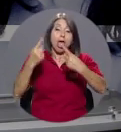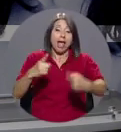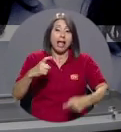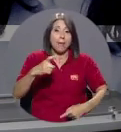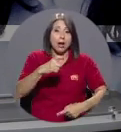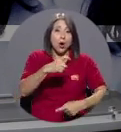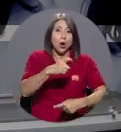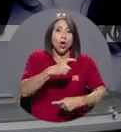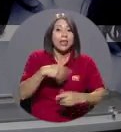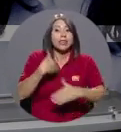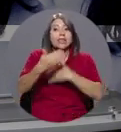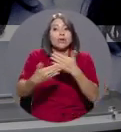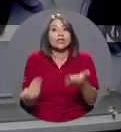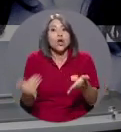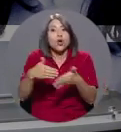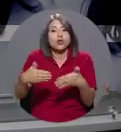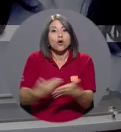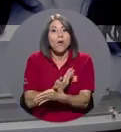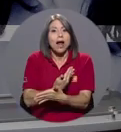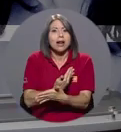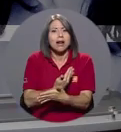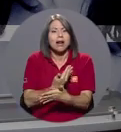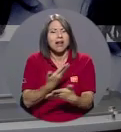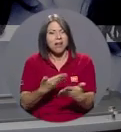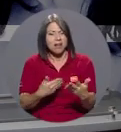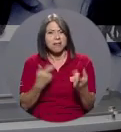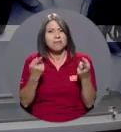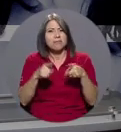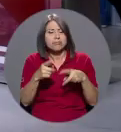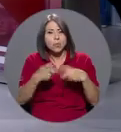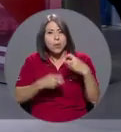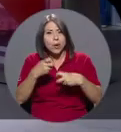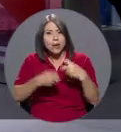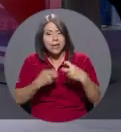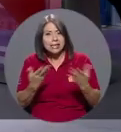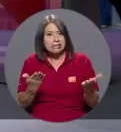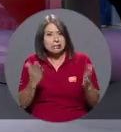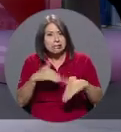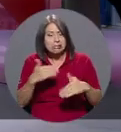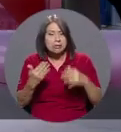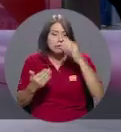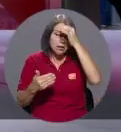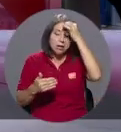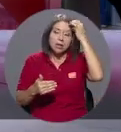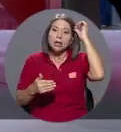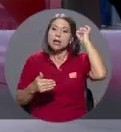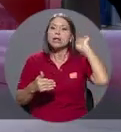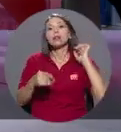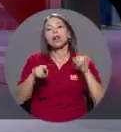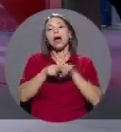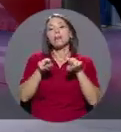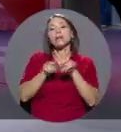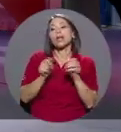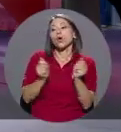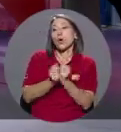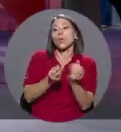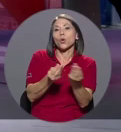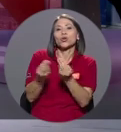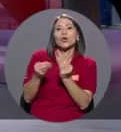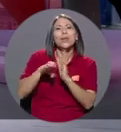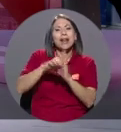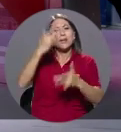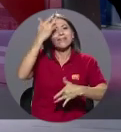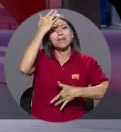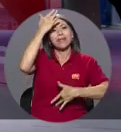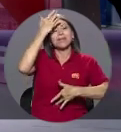y parece que tienen problemas para hacer las renovaciones. Y a nivel de producción, pues, por ejemplo, el tema de enfermedades, todas